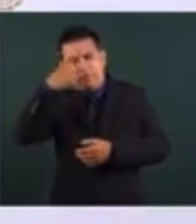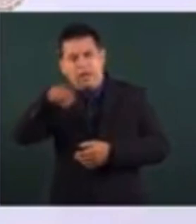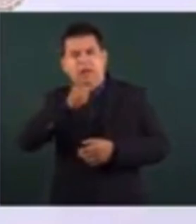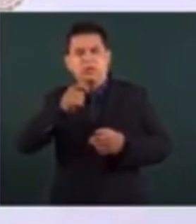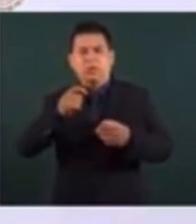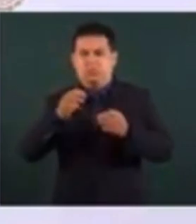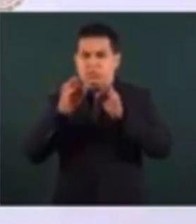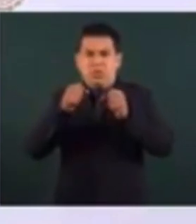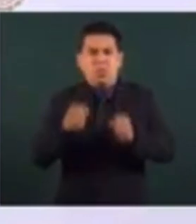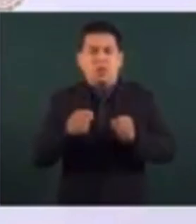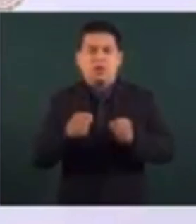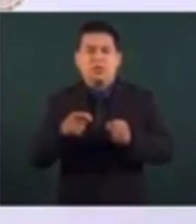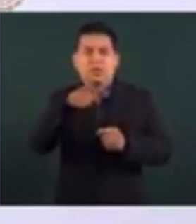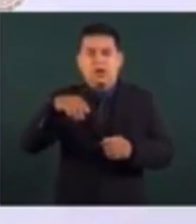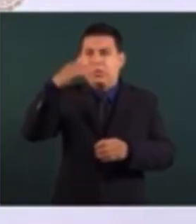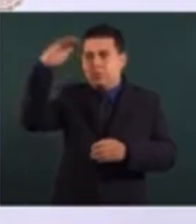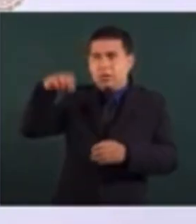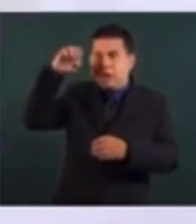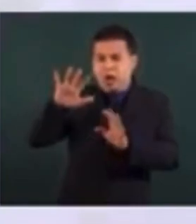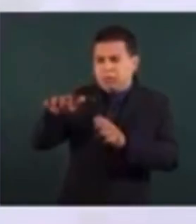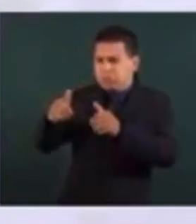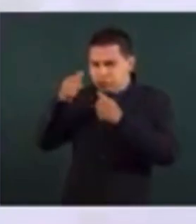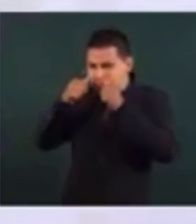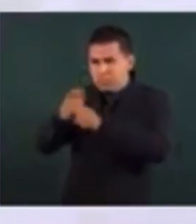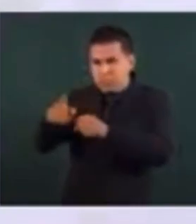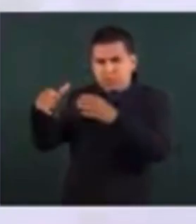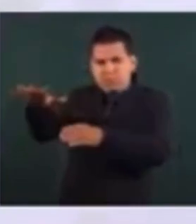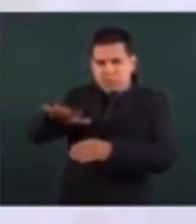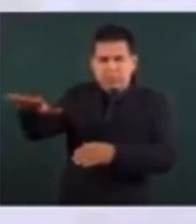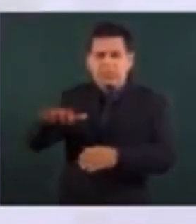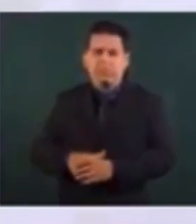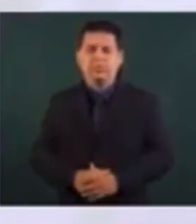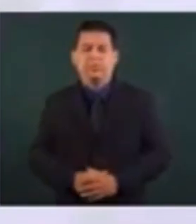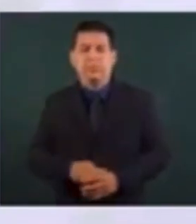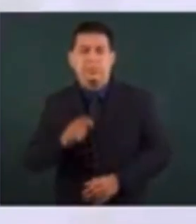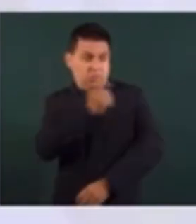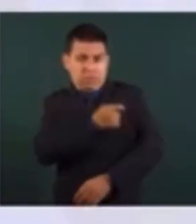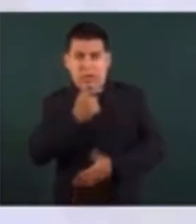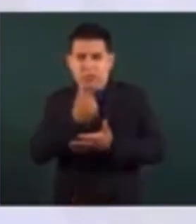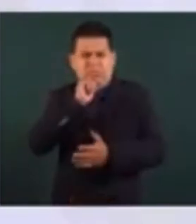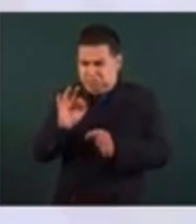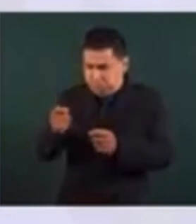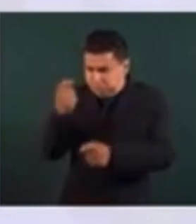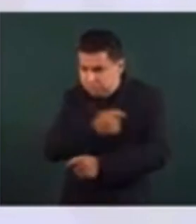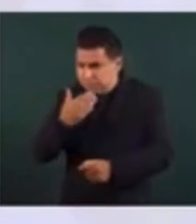seguridad a los adultos mayores o a las personas de que no hace daño la vacuna,